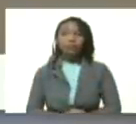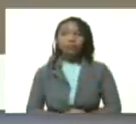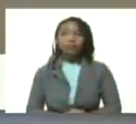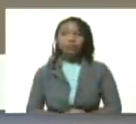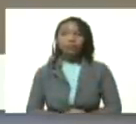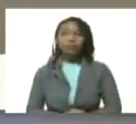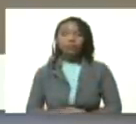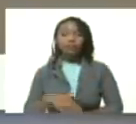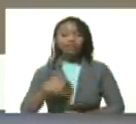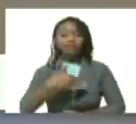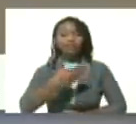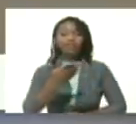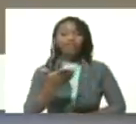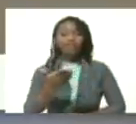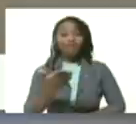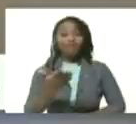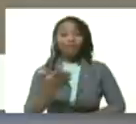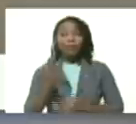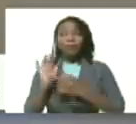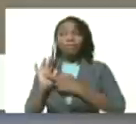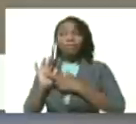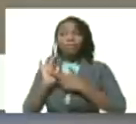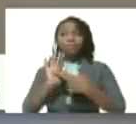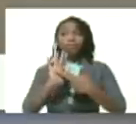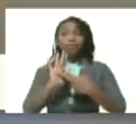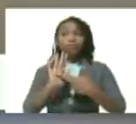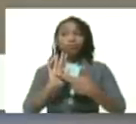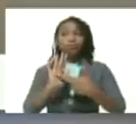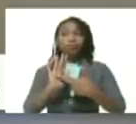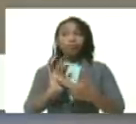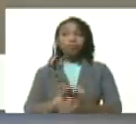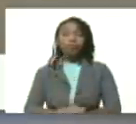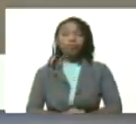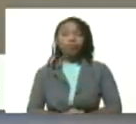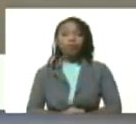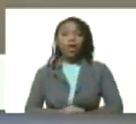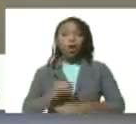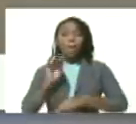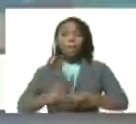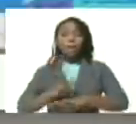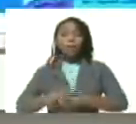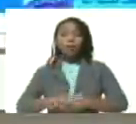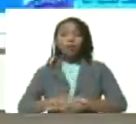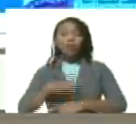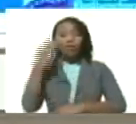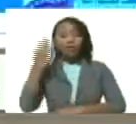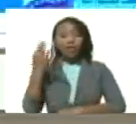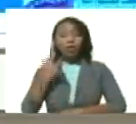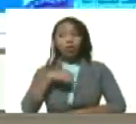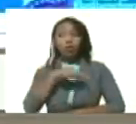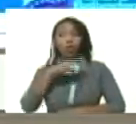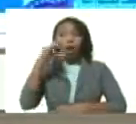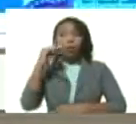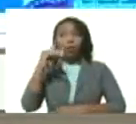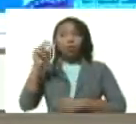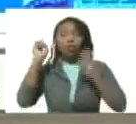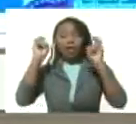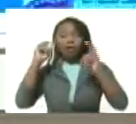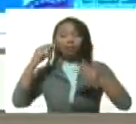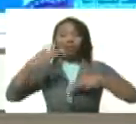Cuando nos referimos a lo que está ocurriendo, realmente estamos hablando de crimen organizado.